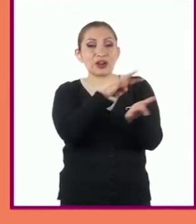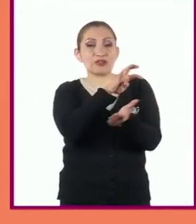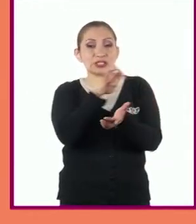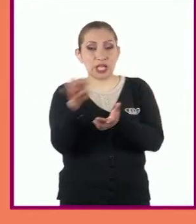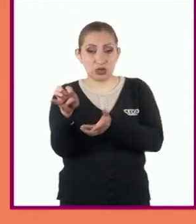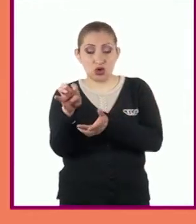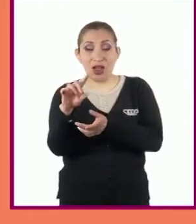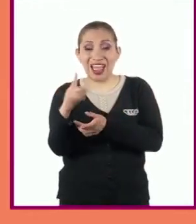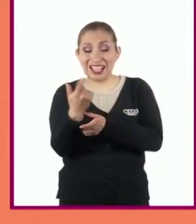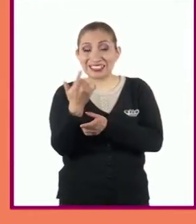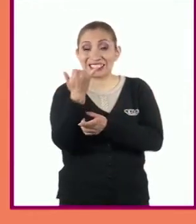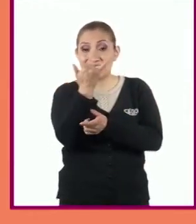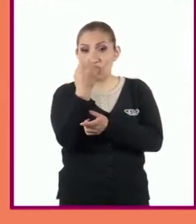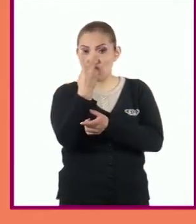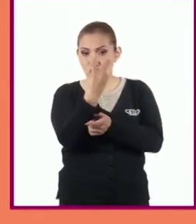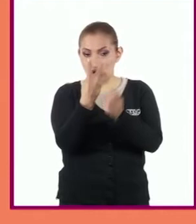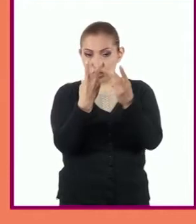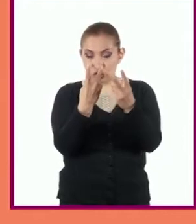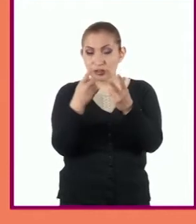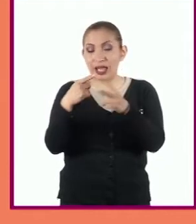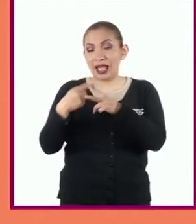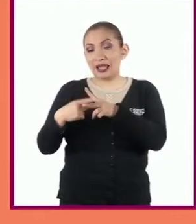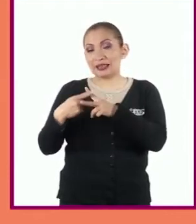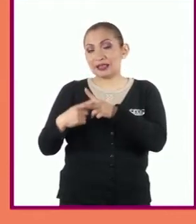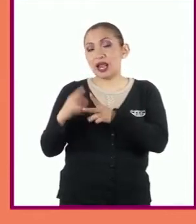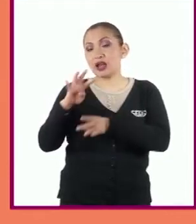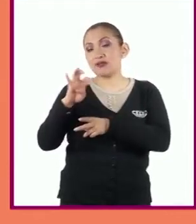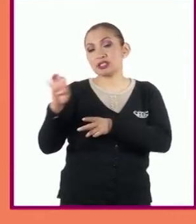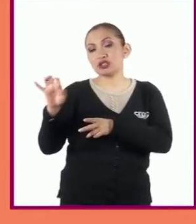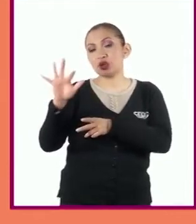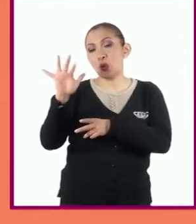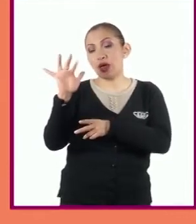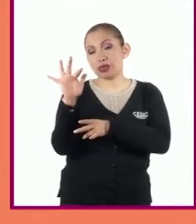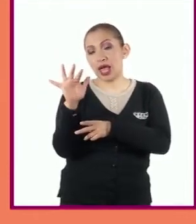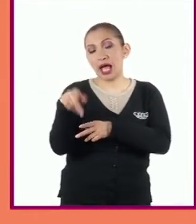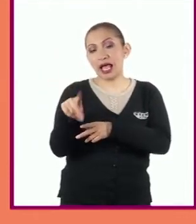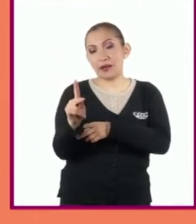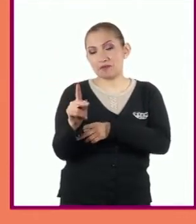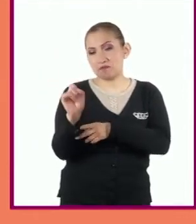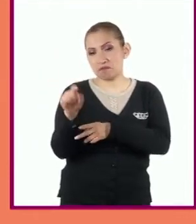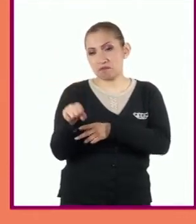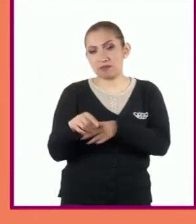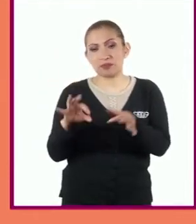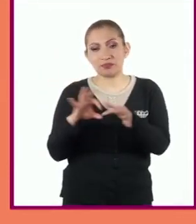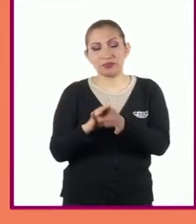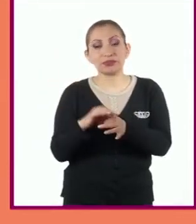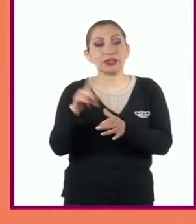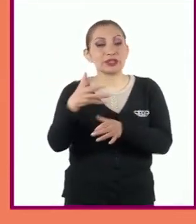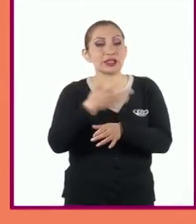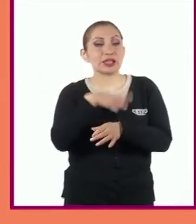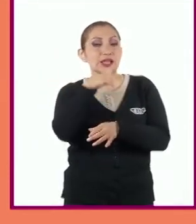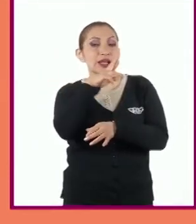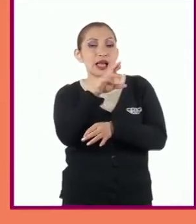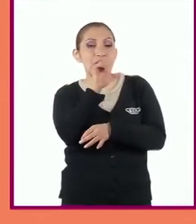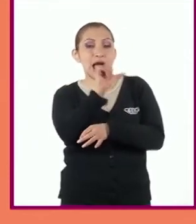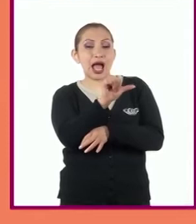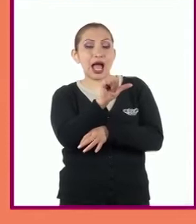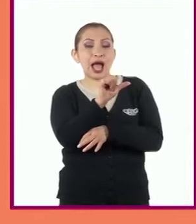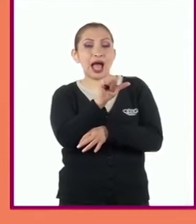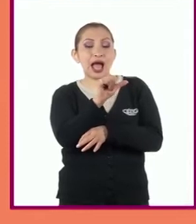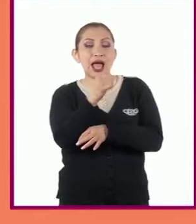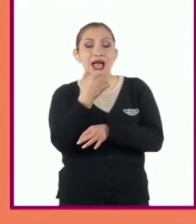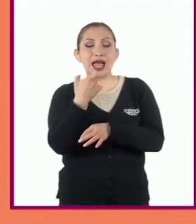1900, que es Y2, entre 950, que es K, y obtendremos a